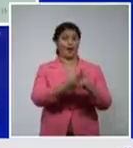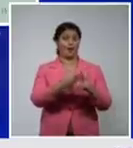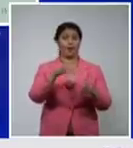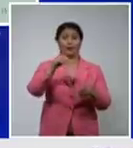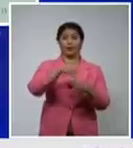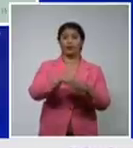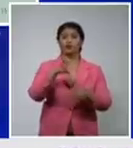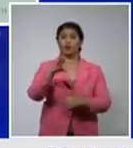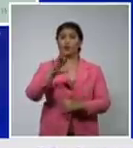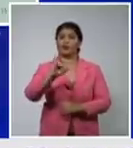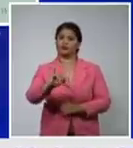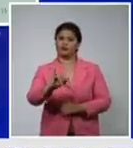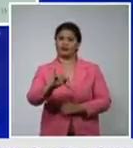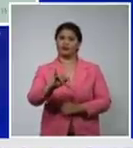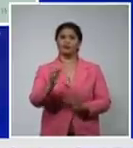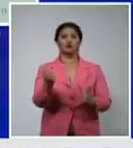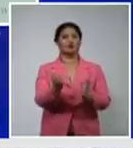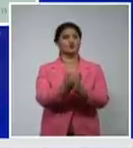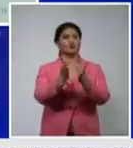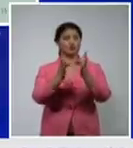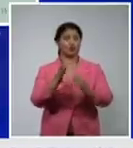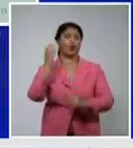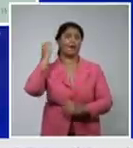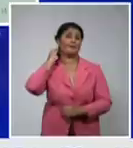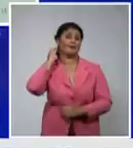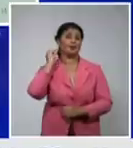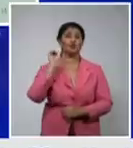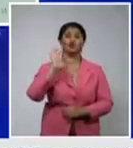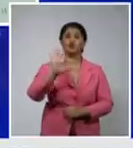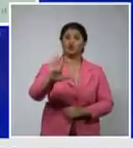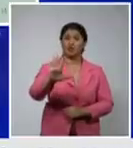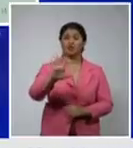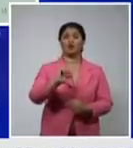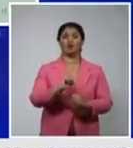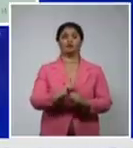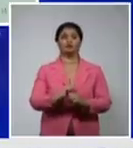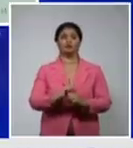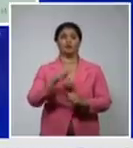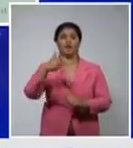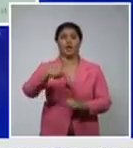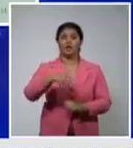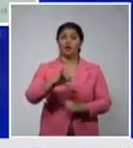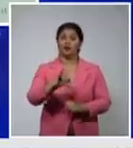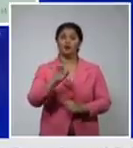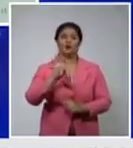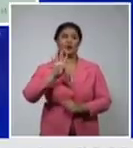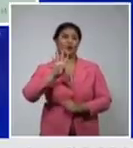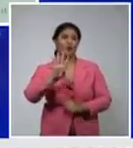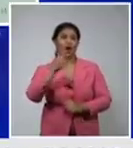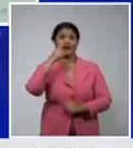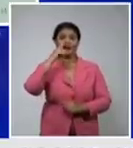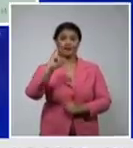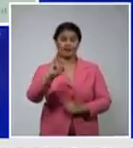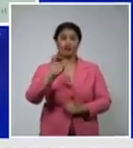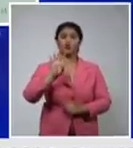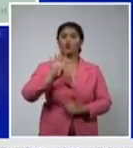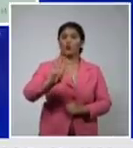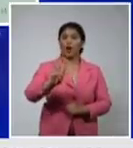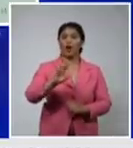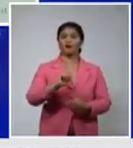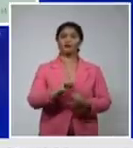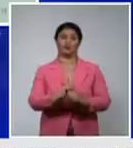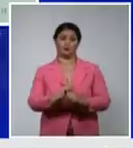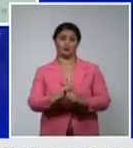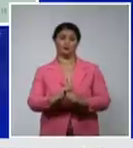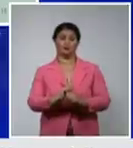ayer. Manzanillo con 5, Jiguaní con 4, Río Cauto con 3, Girón con 2,